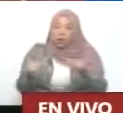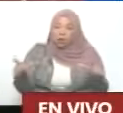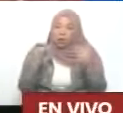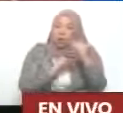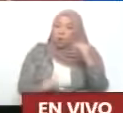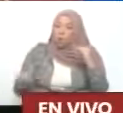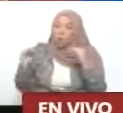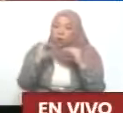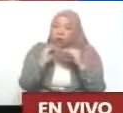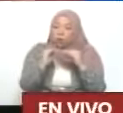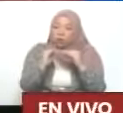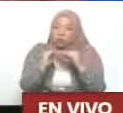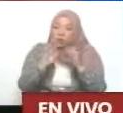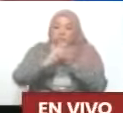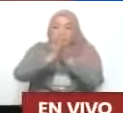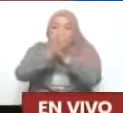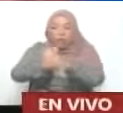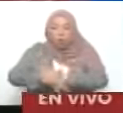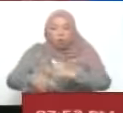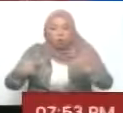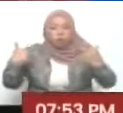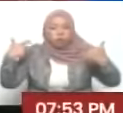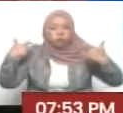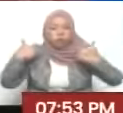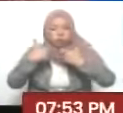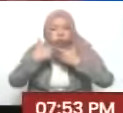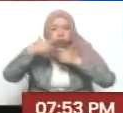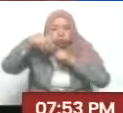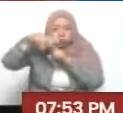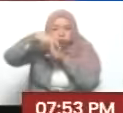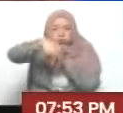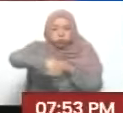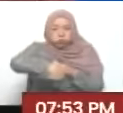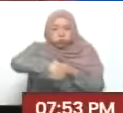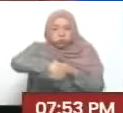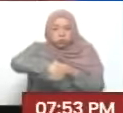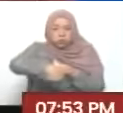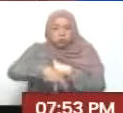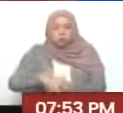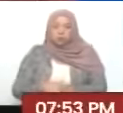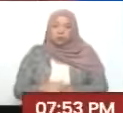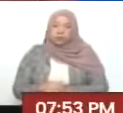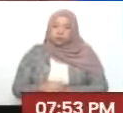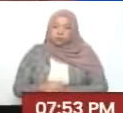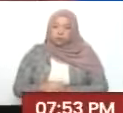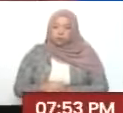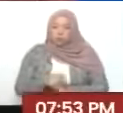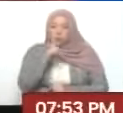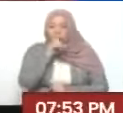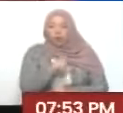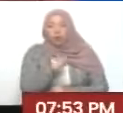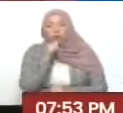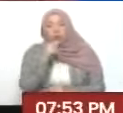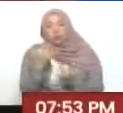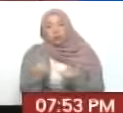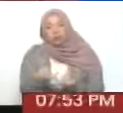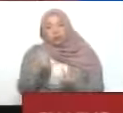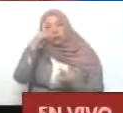iguales, donde se acaben las guerras, los imperios. Claro. Creo que vamos por muy buen camino en esa